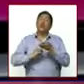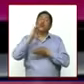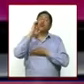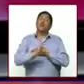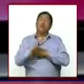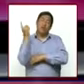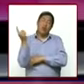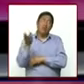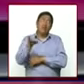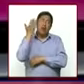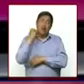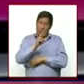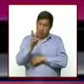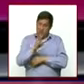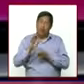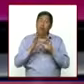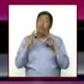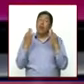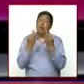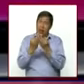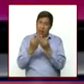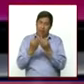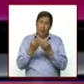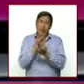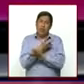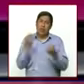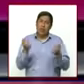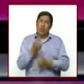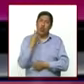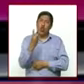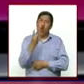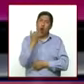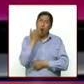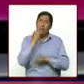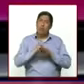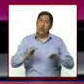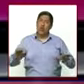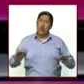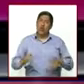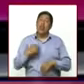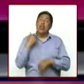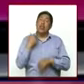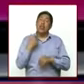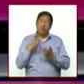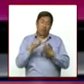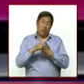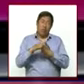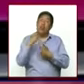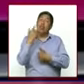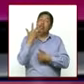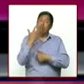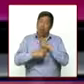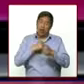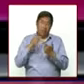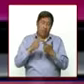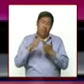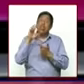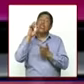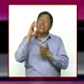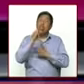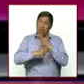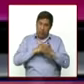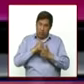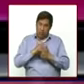octubre, el viernes, por parte de la familia de la desaparición de dos menores de edad, de 5 y 7 años. Se presume que